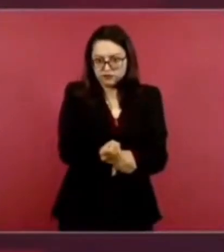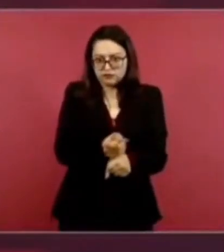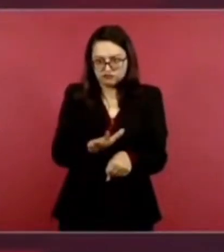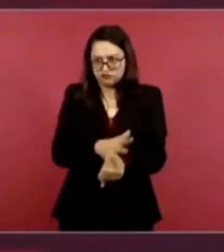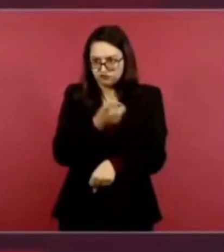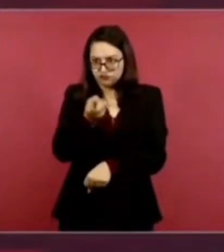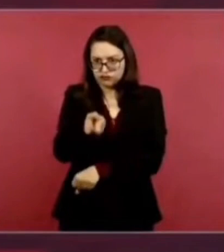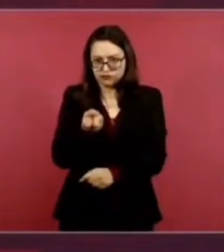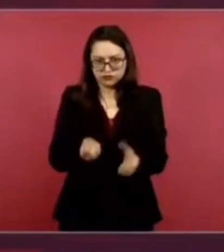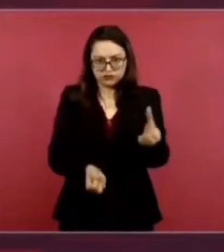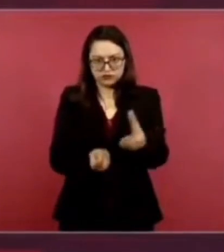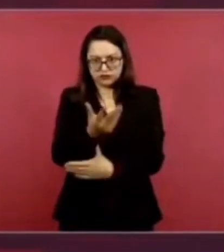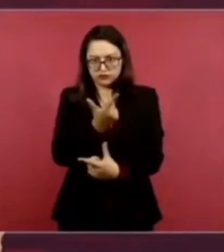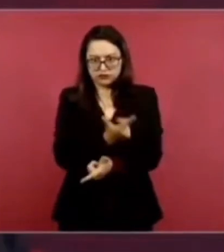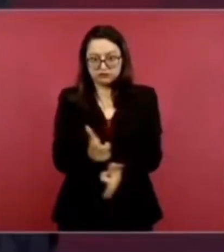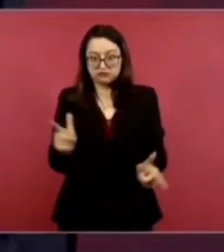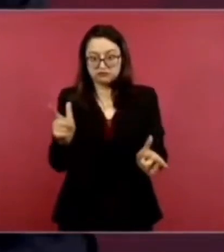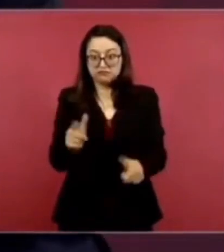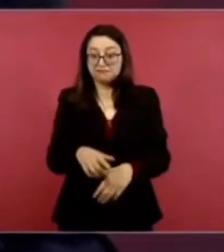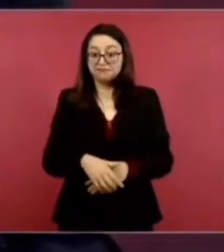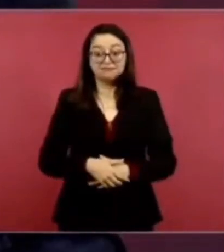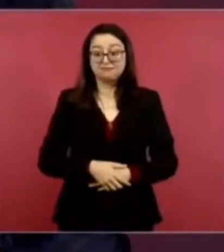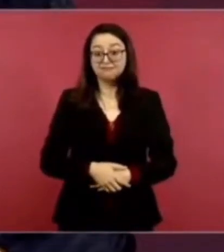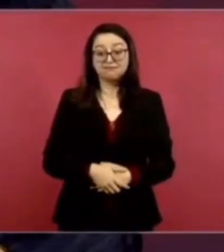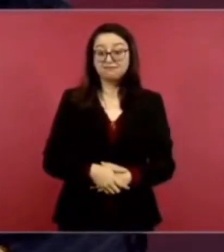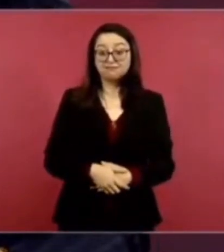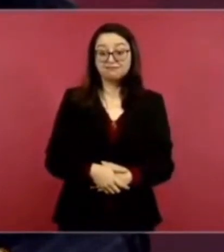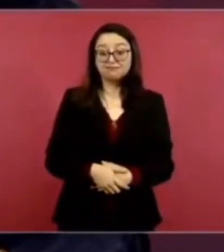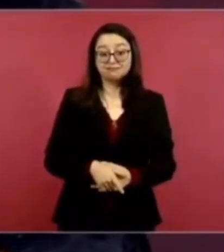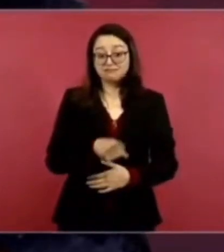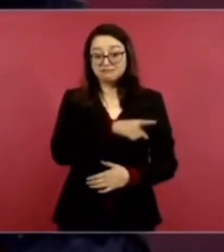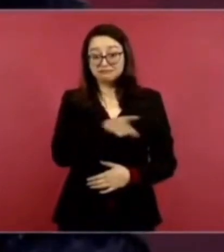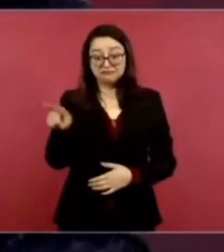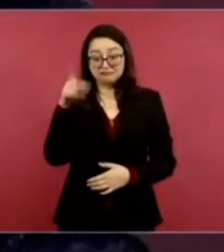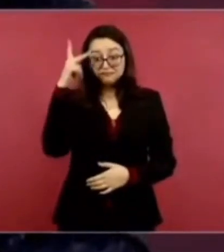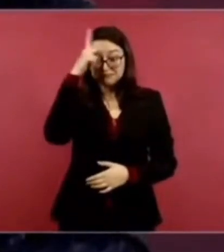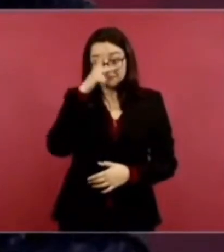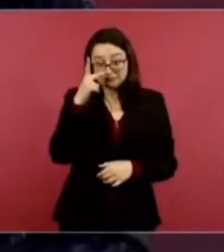torturas Pues resulta que no se